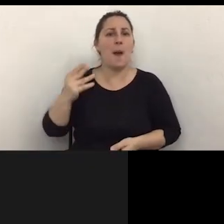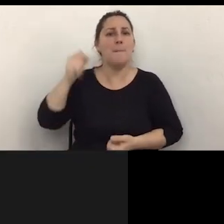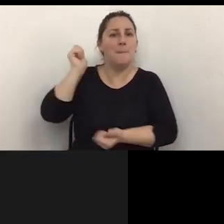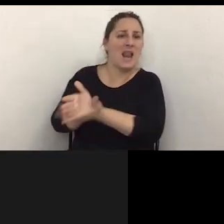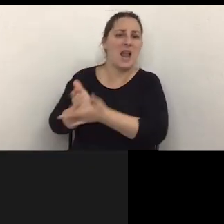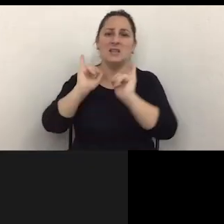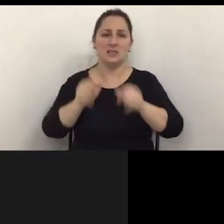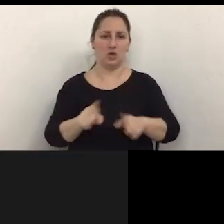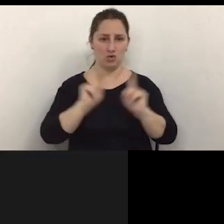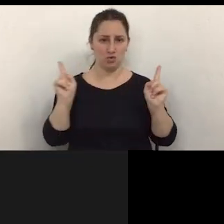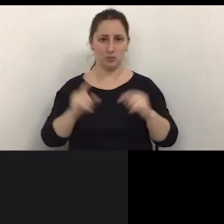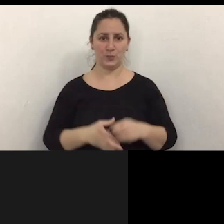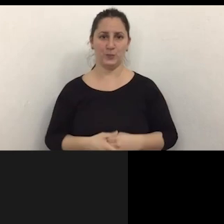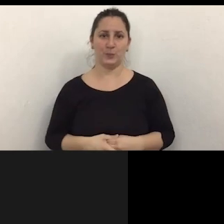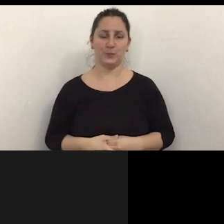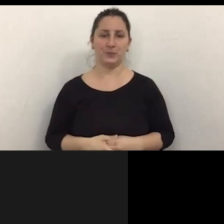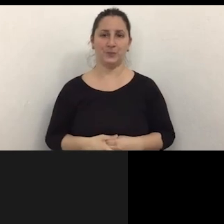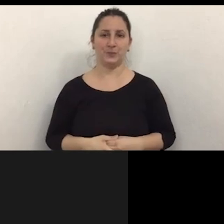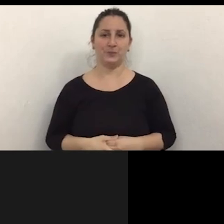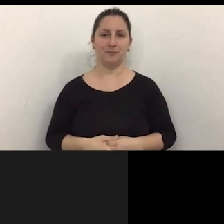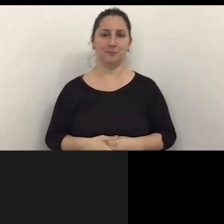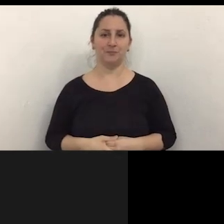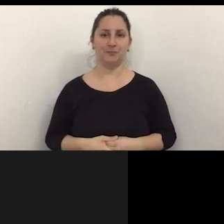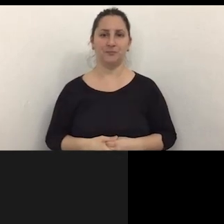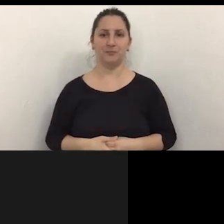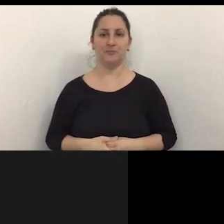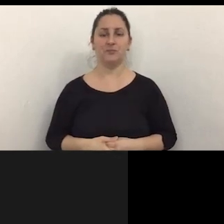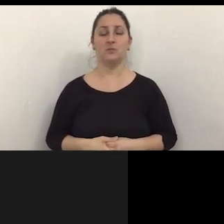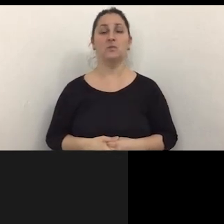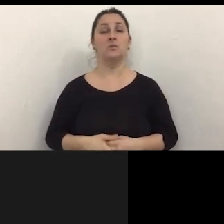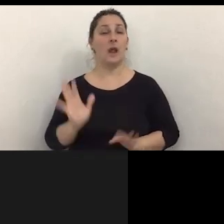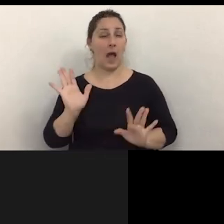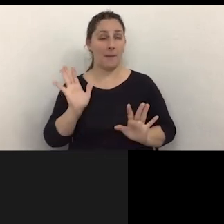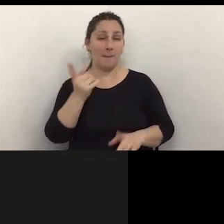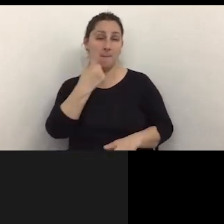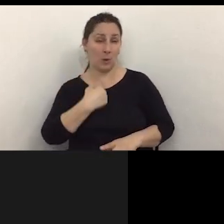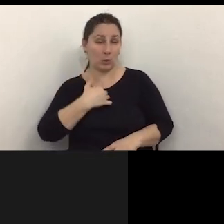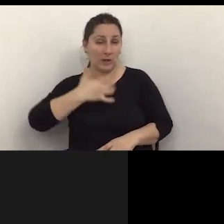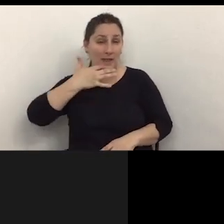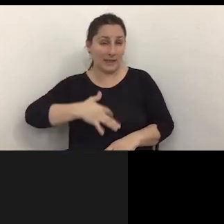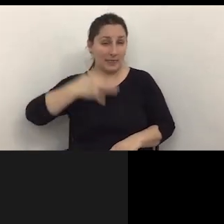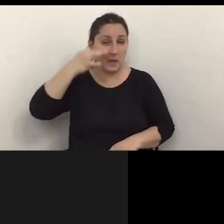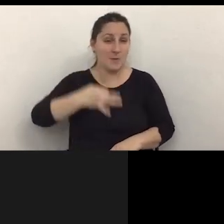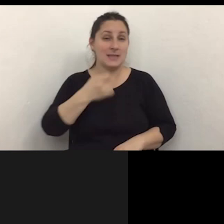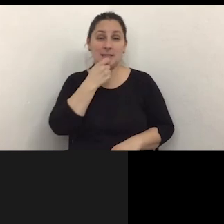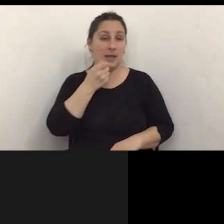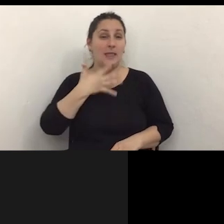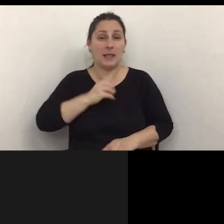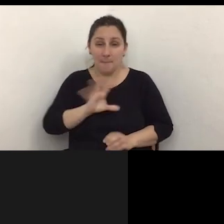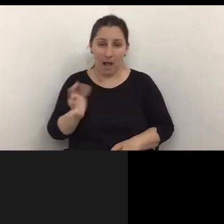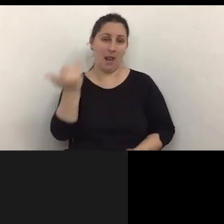Bueno, si interpreto la pregunta de Gustavo, sino que me la aclare, puede